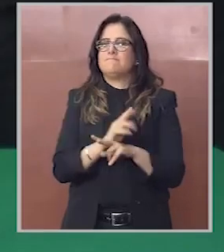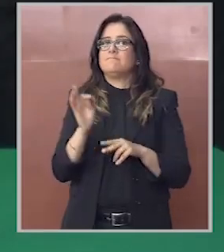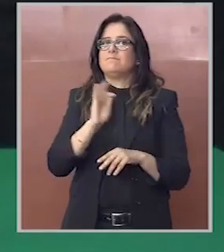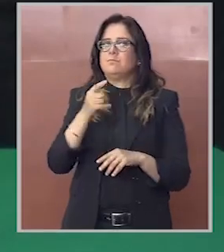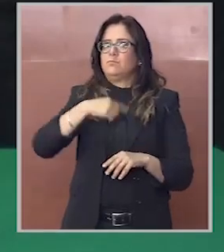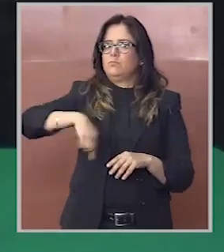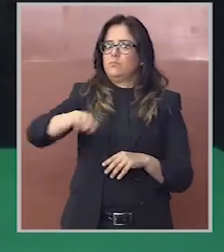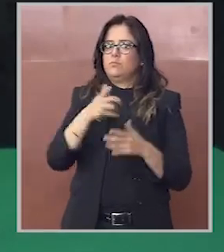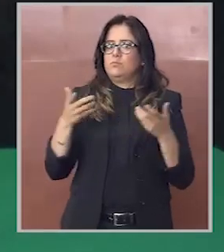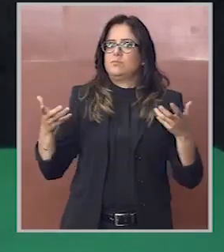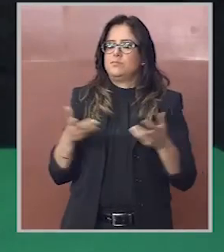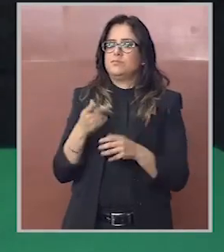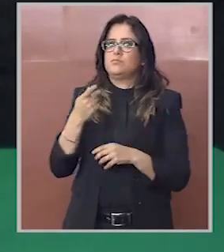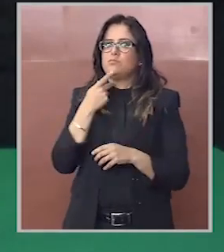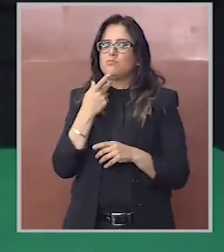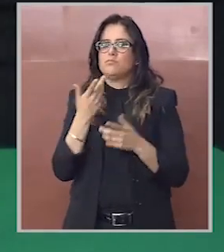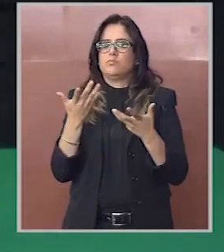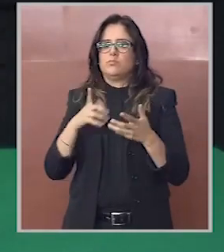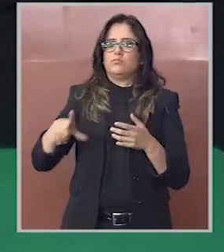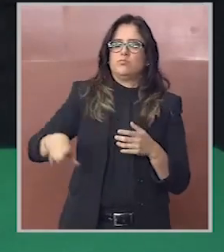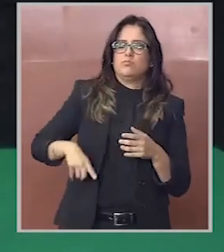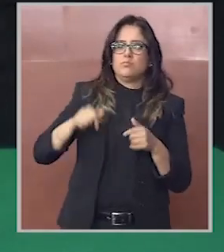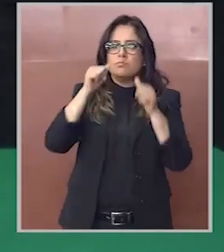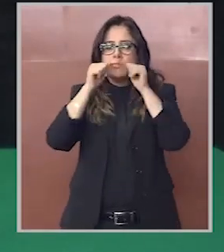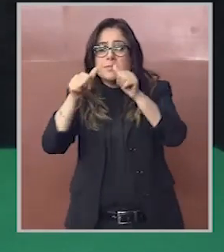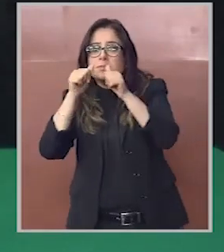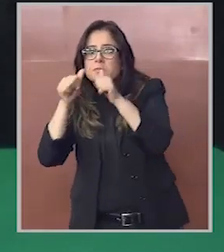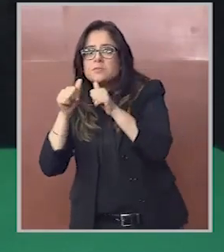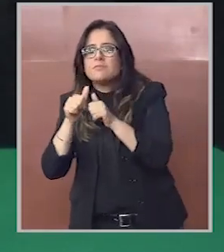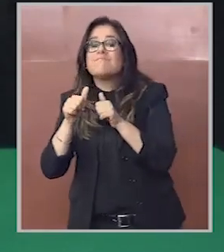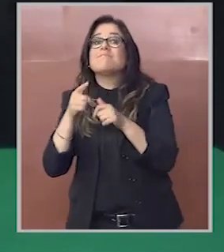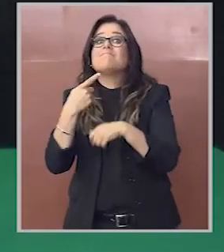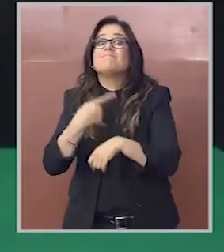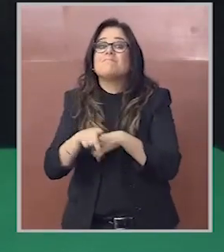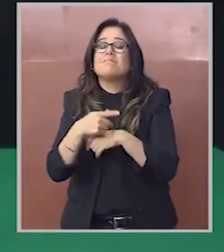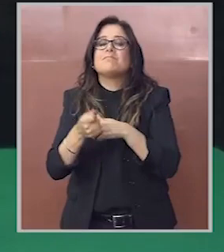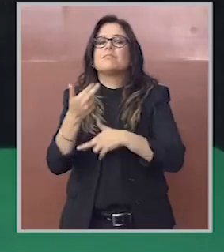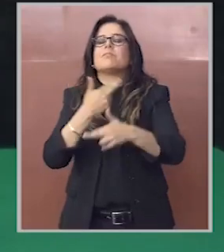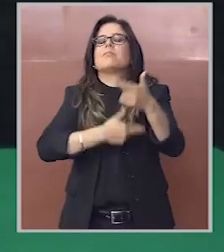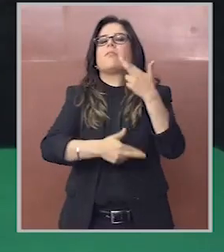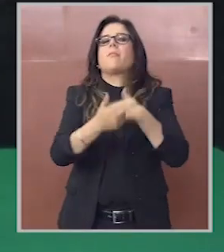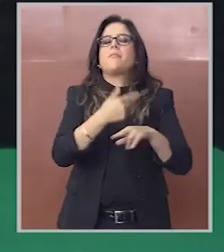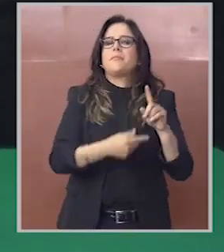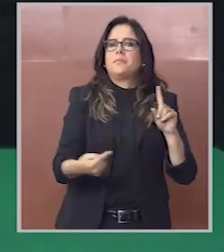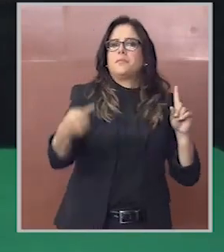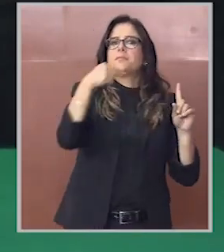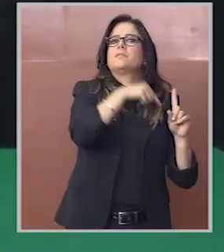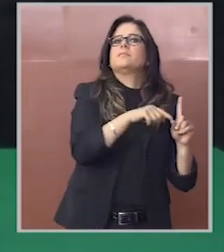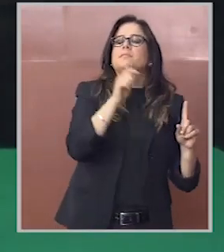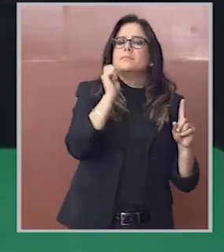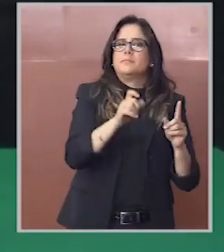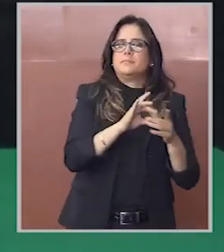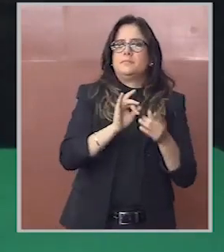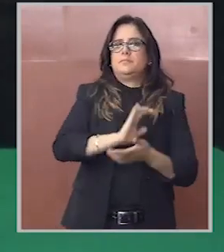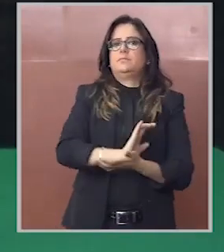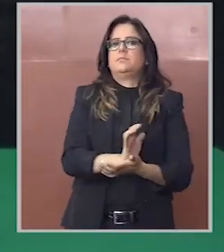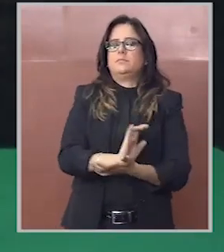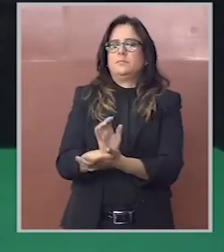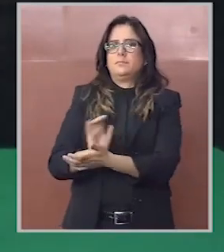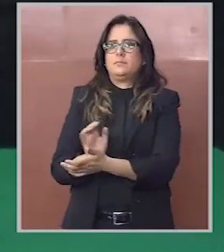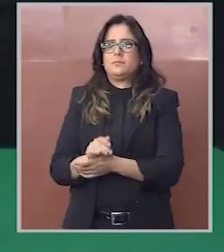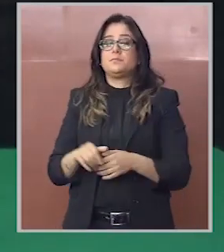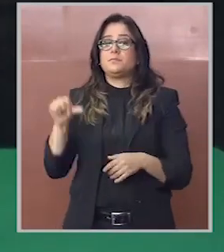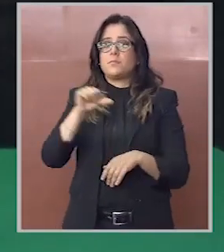el riesgo es volver a tener claramente visos de discriminación hoy en día ese peligro es mucho más